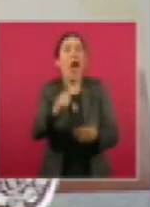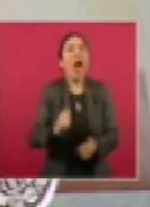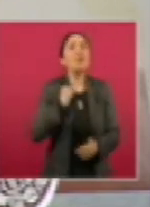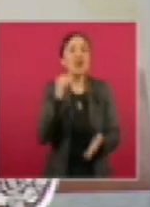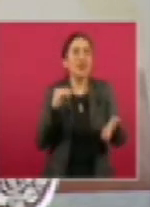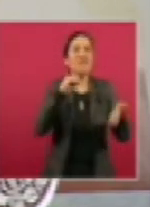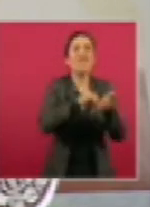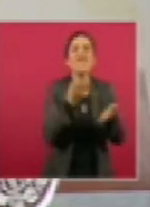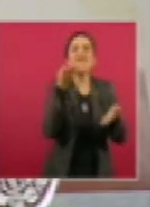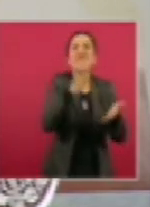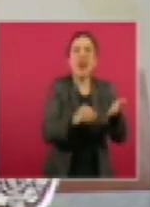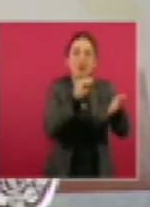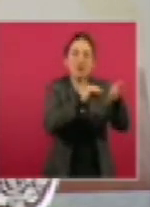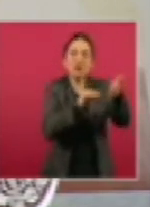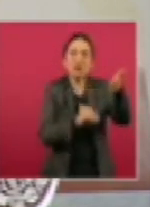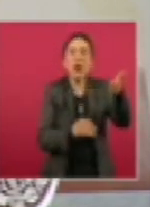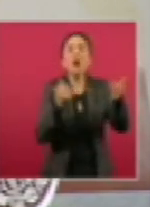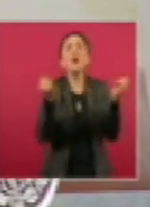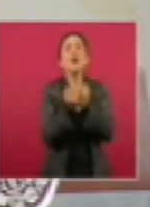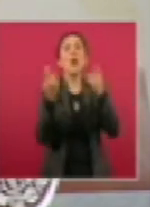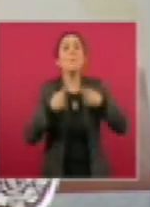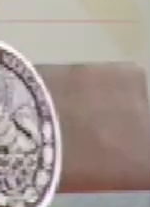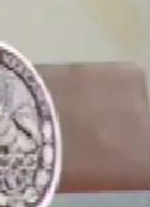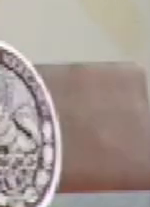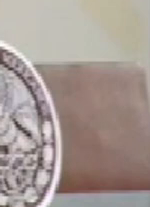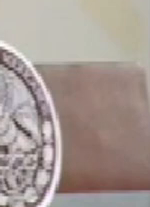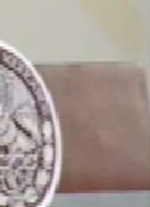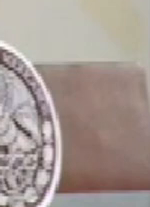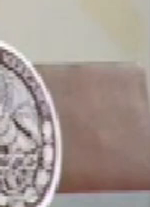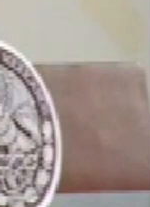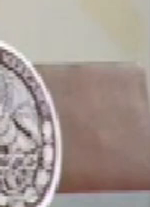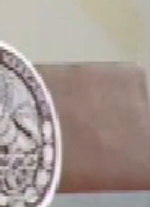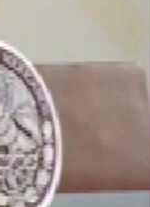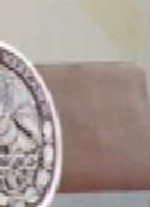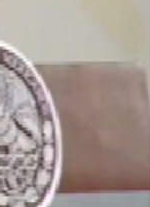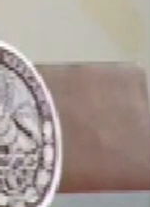fiscal que ayudara a la actividad económica. Me parece que sí